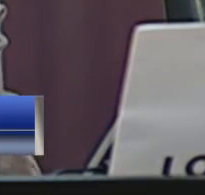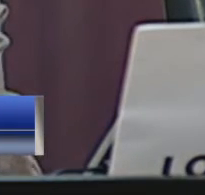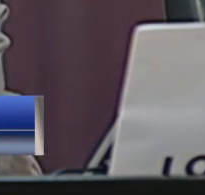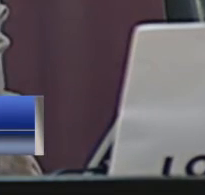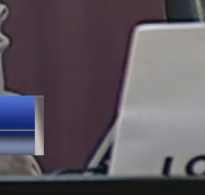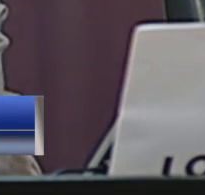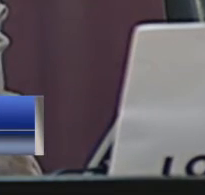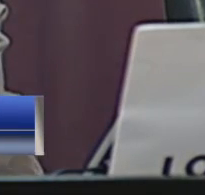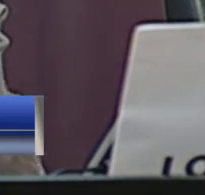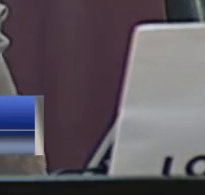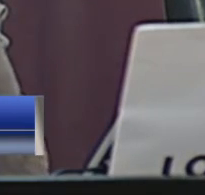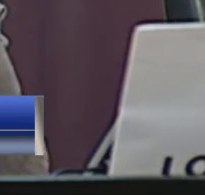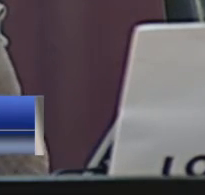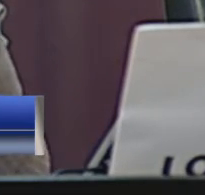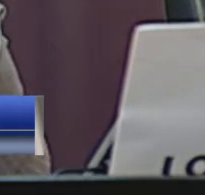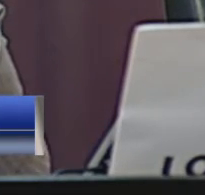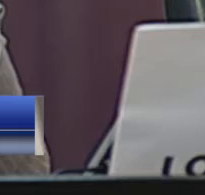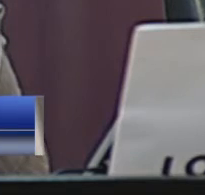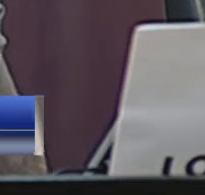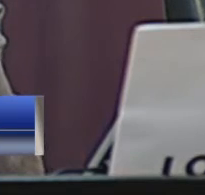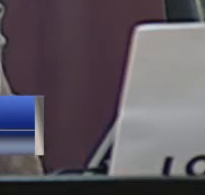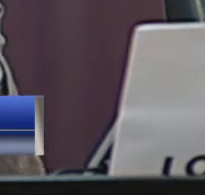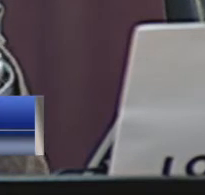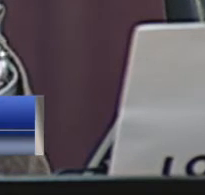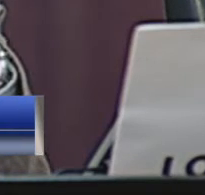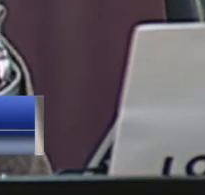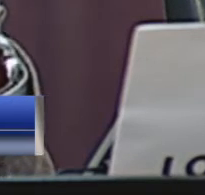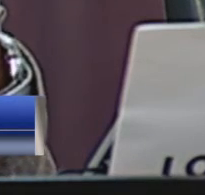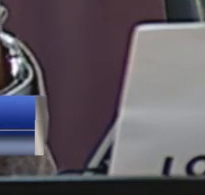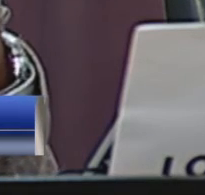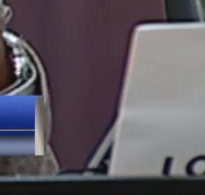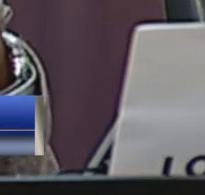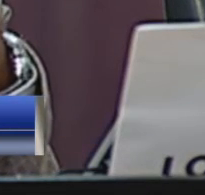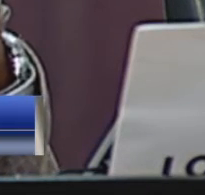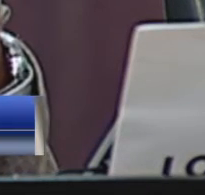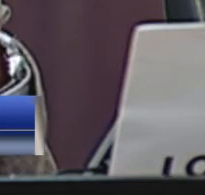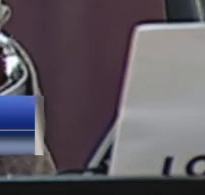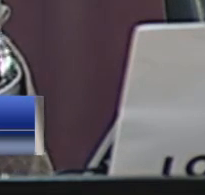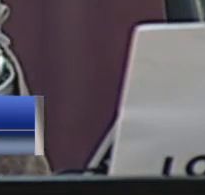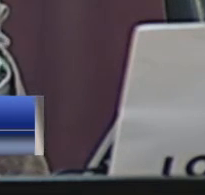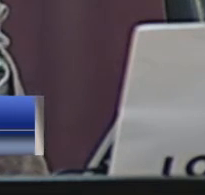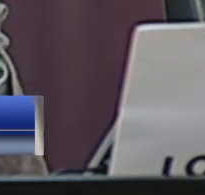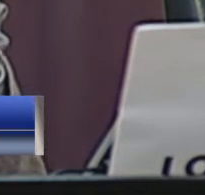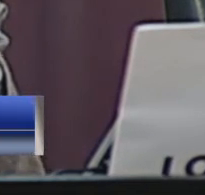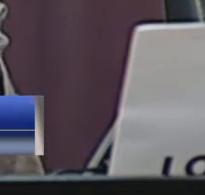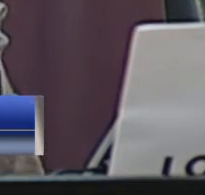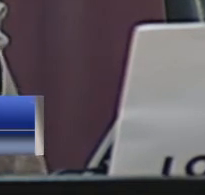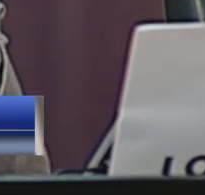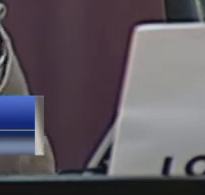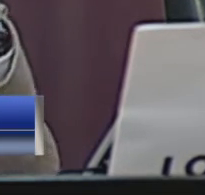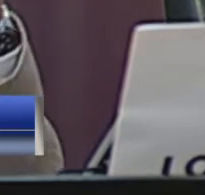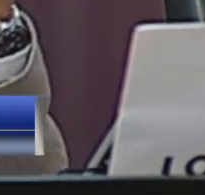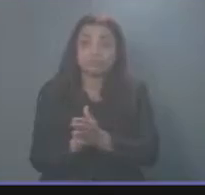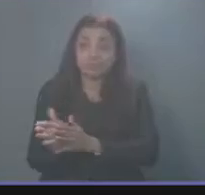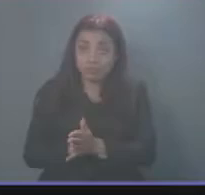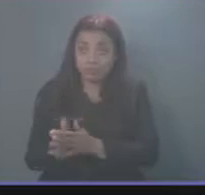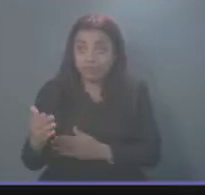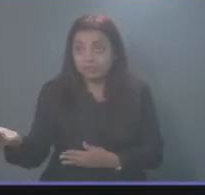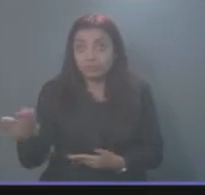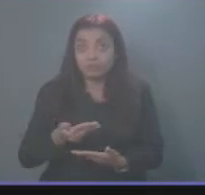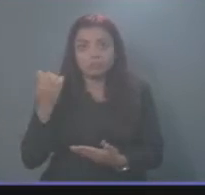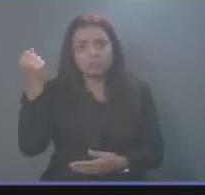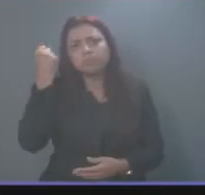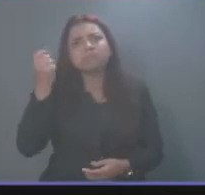deportivas, así como también los diferentes deportistas de nuestro país, quienes nos han dado aportes muy importantes. De hecho,